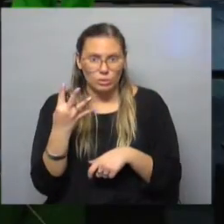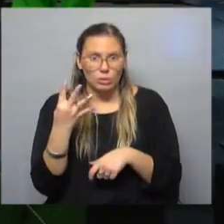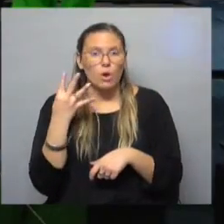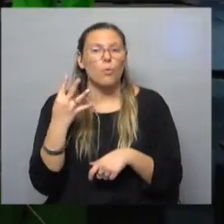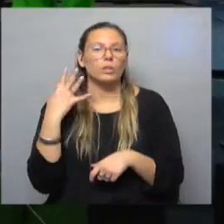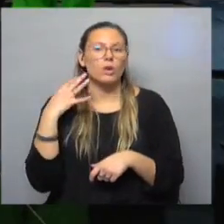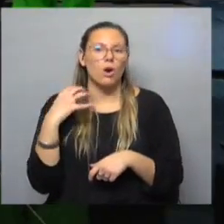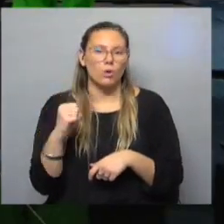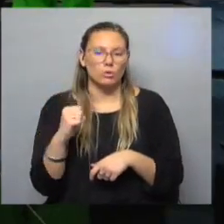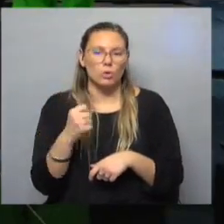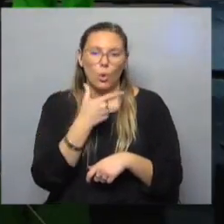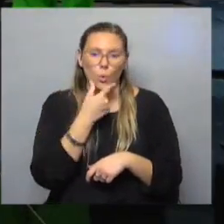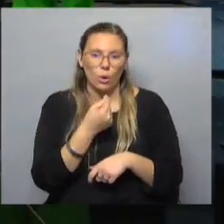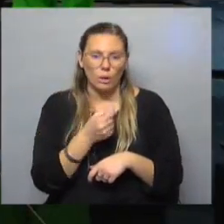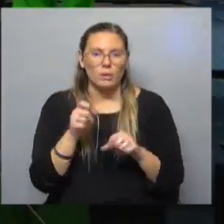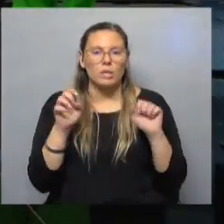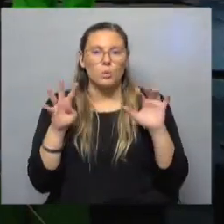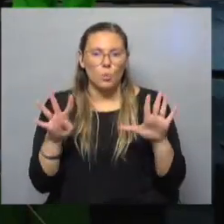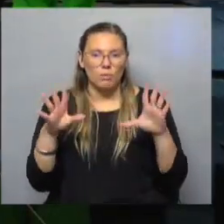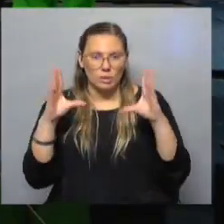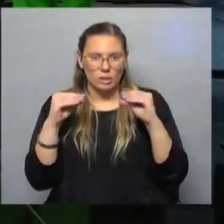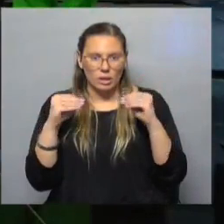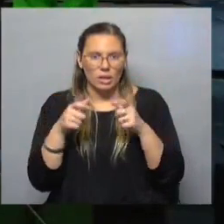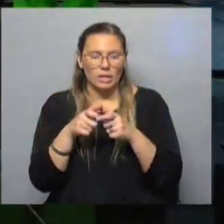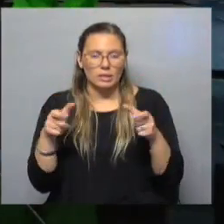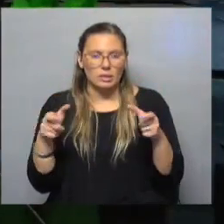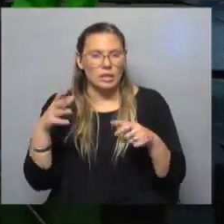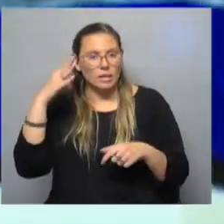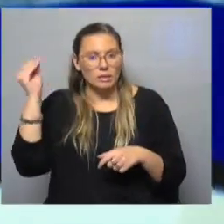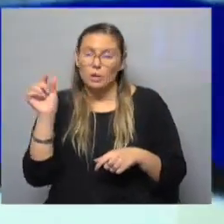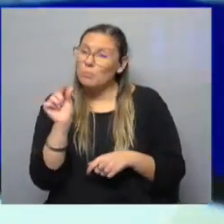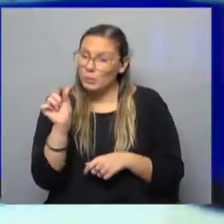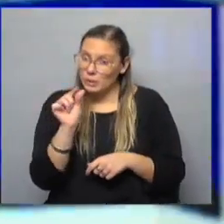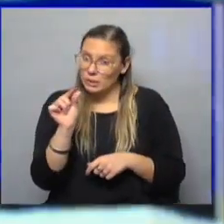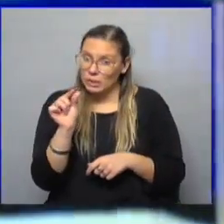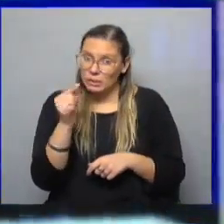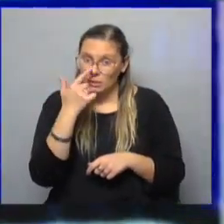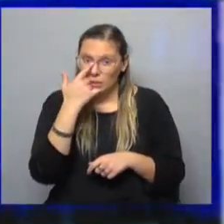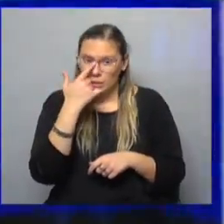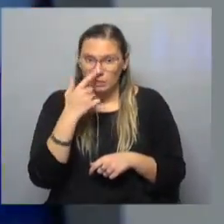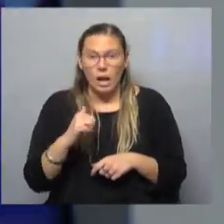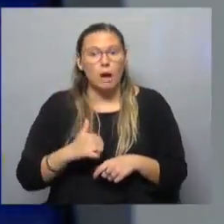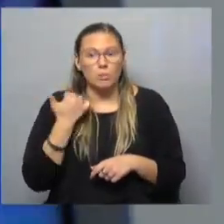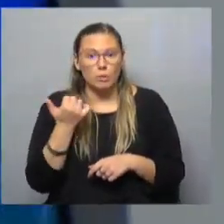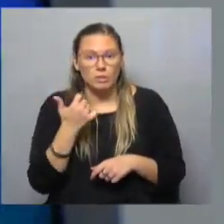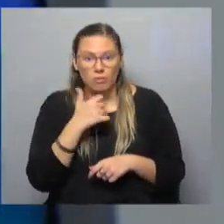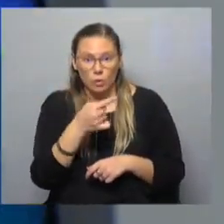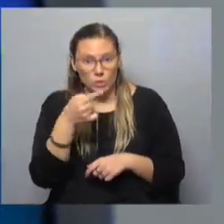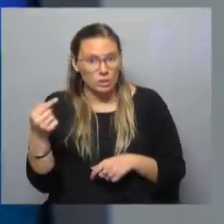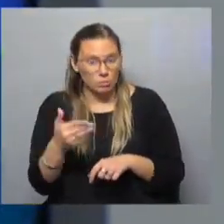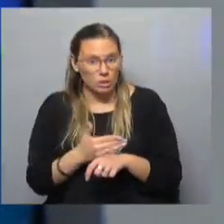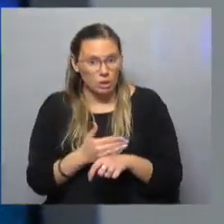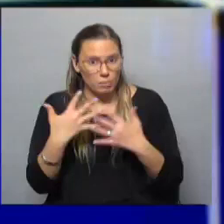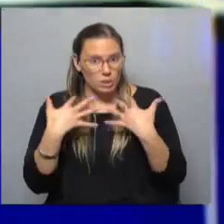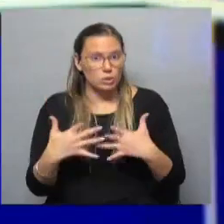4 de agosto, jueves, 21 horas, entradas en Ticantel, quedan muy poquitas. Aprovechen porque faltan menos de una semana para el